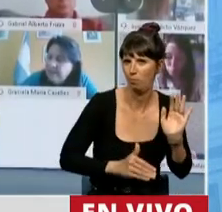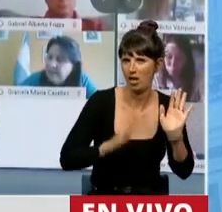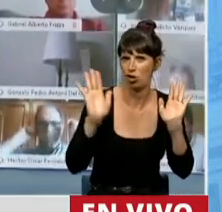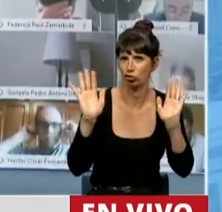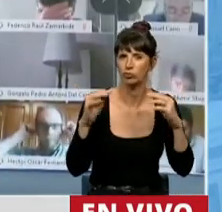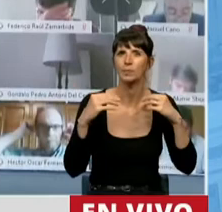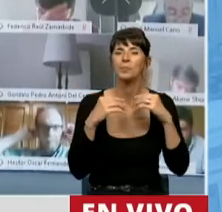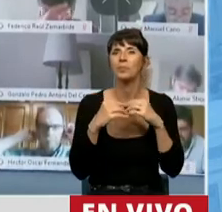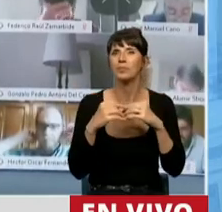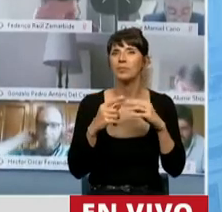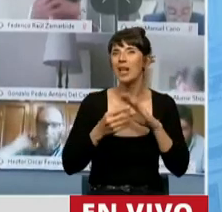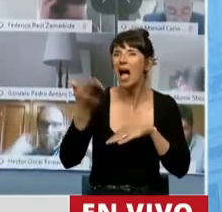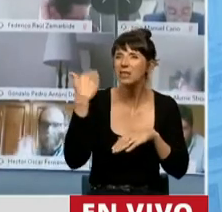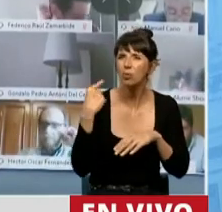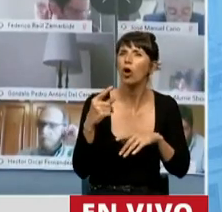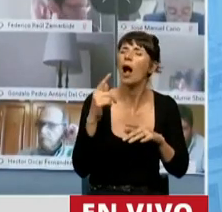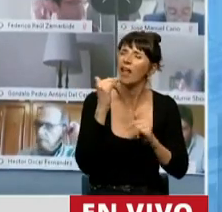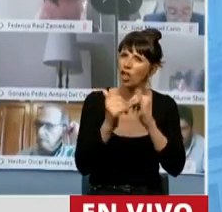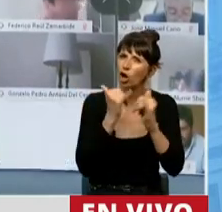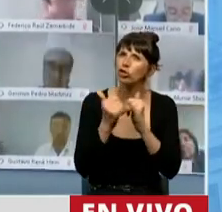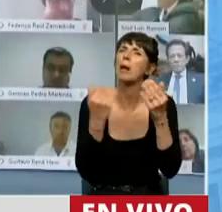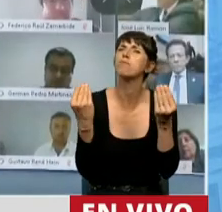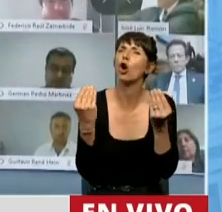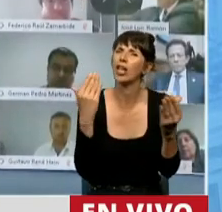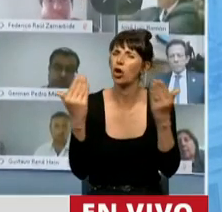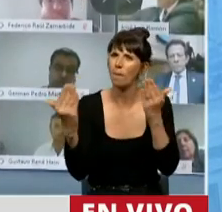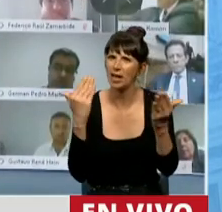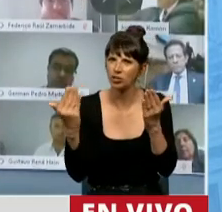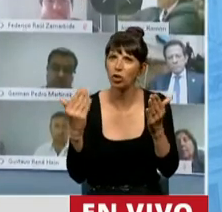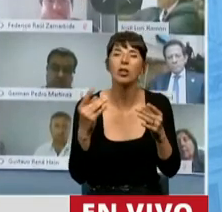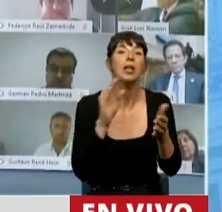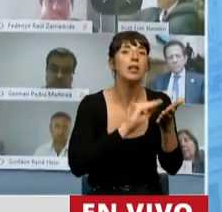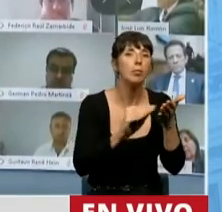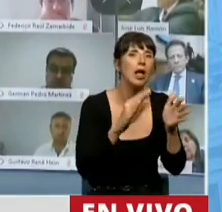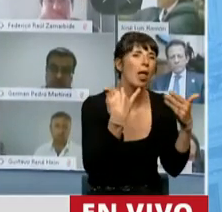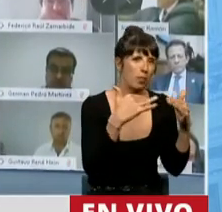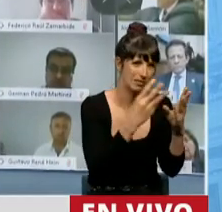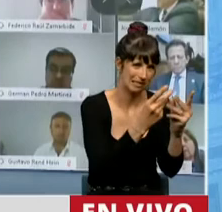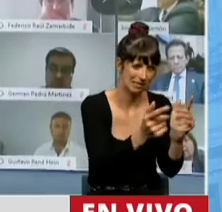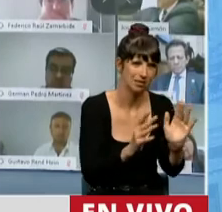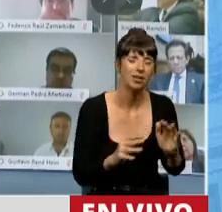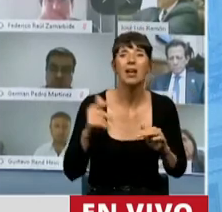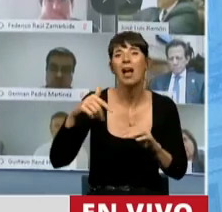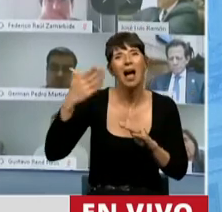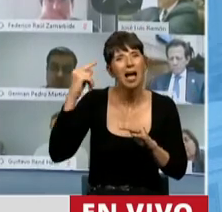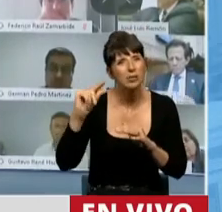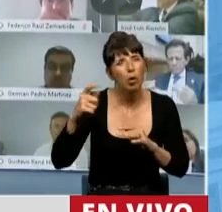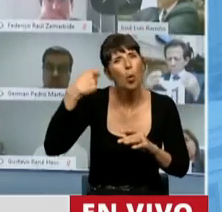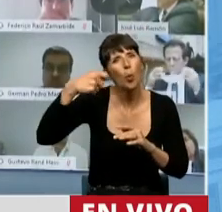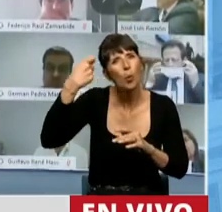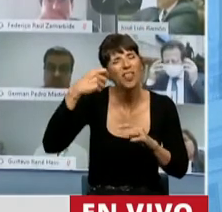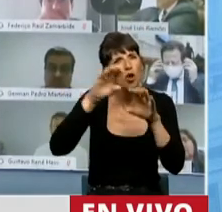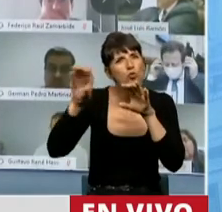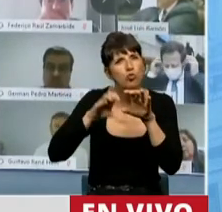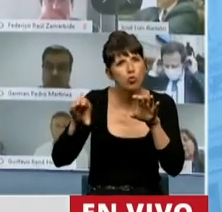y ahora voy a decir por qué traigo esta colación. Diputada, vaya redondeando. Bien, un video de Zoom donde Patricia Bullrich decía que el ministro